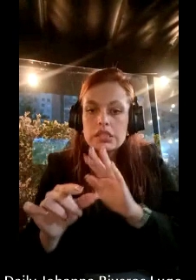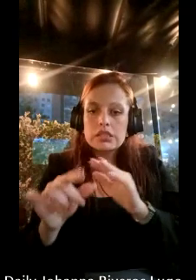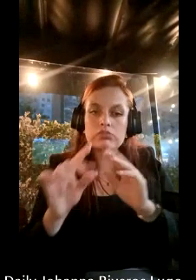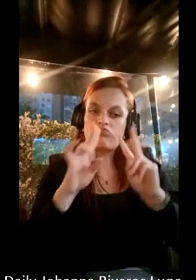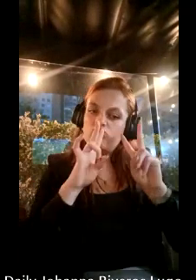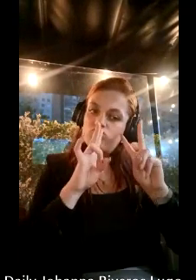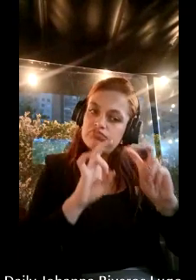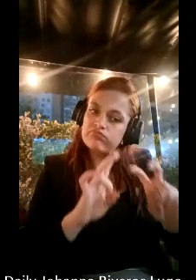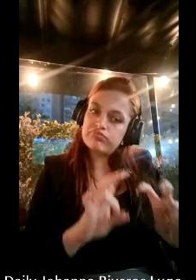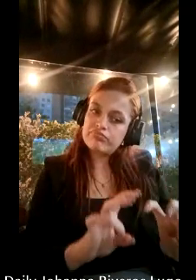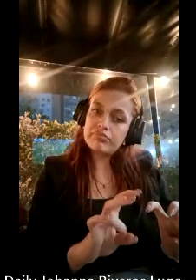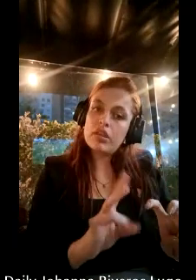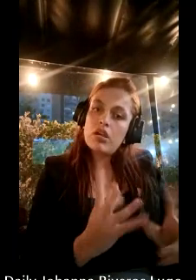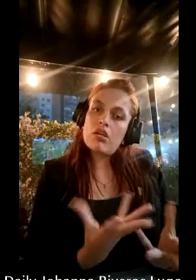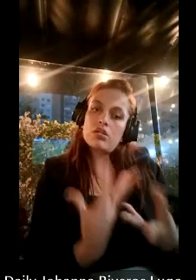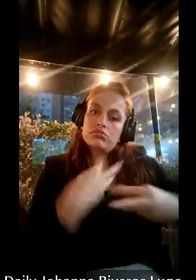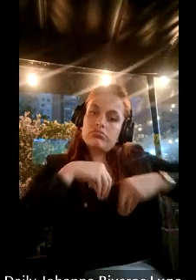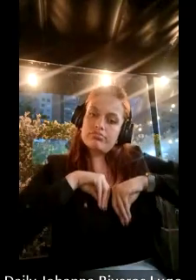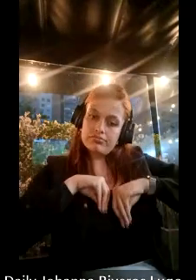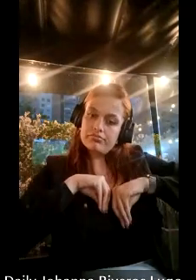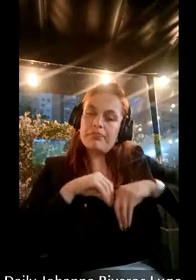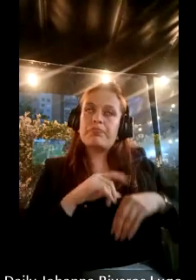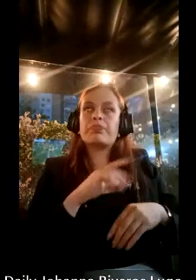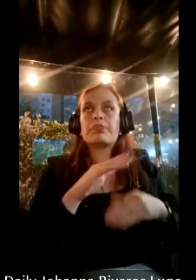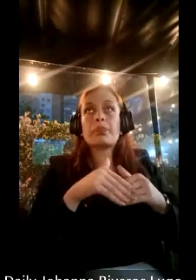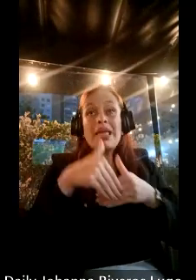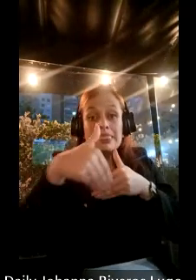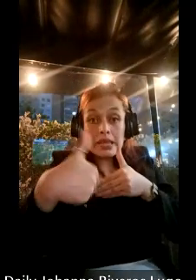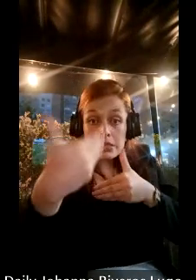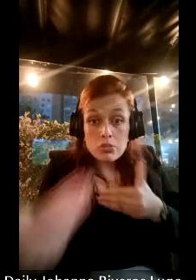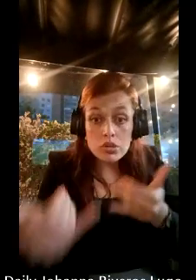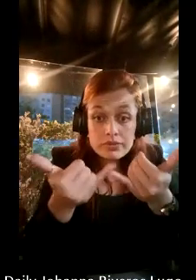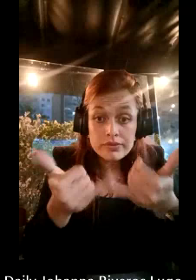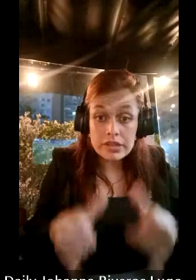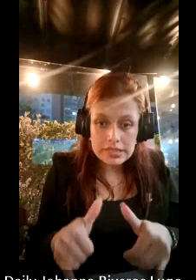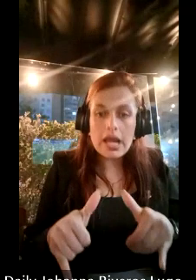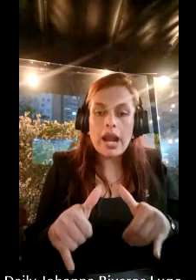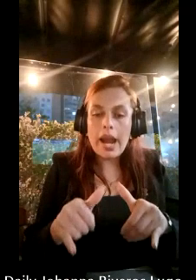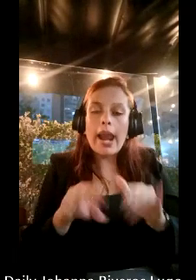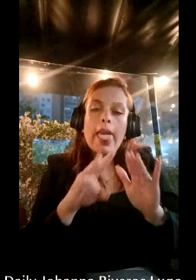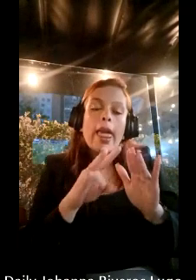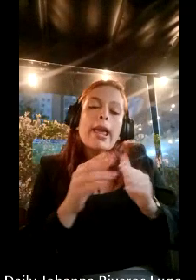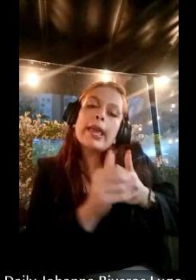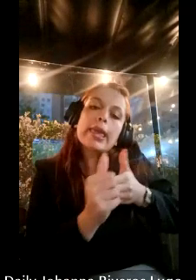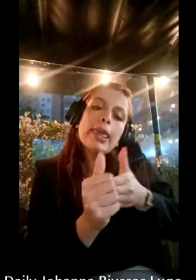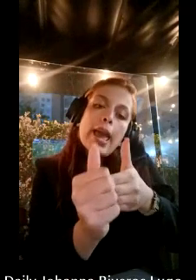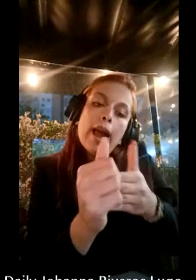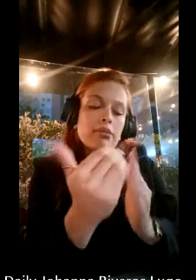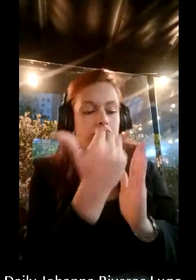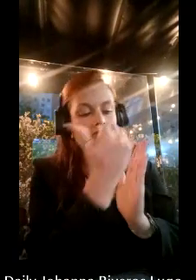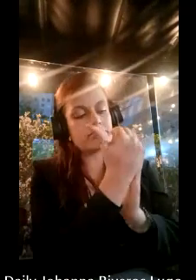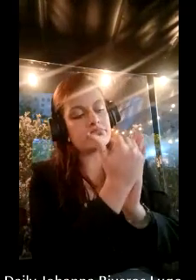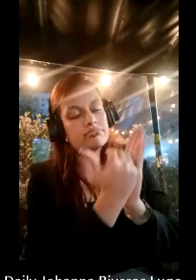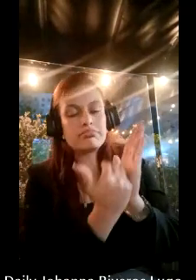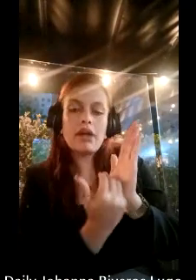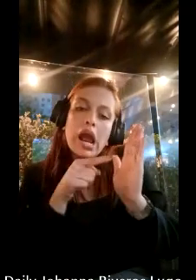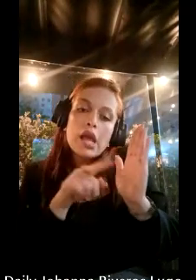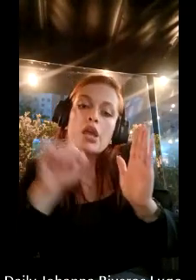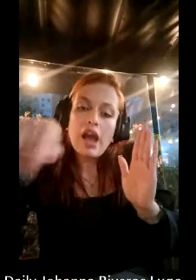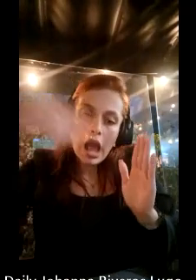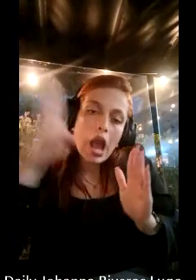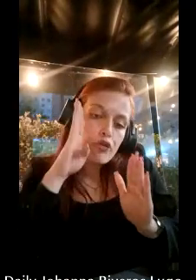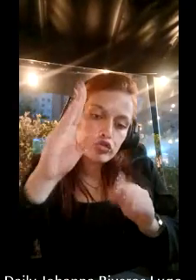vamos a revisar la guía para verificar las evidencias que se deben de presentar, que como